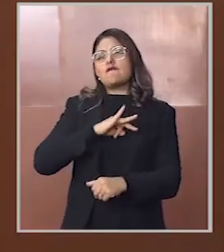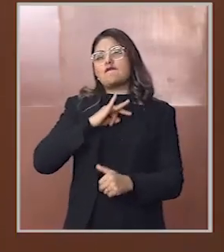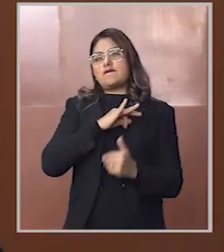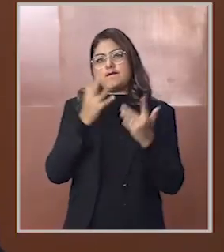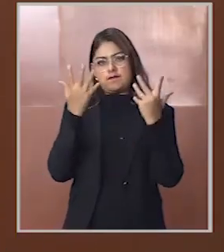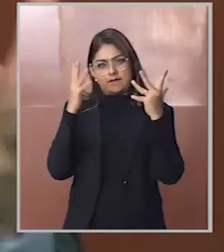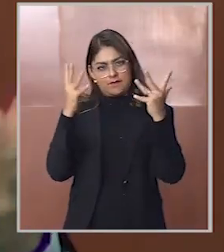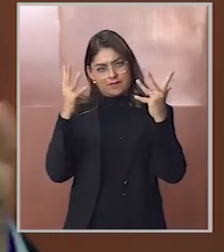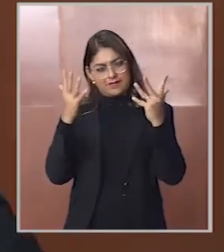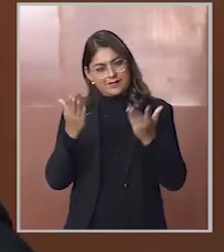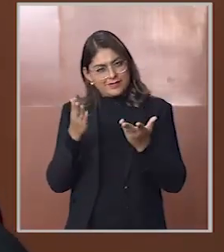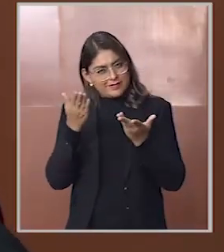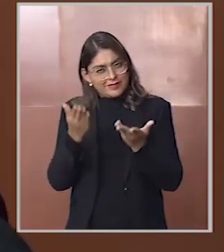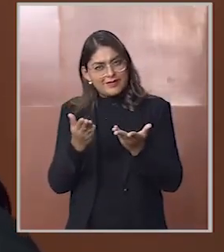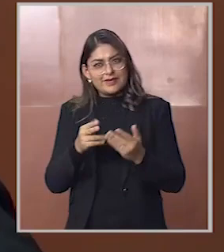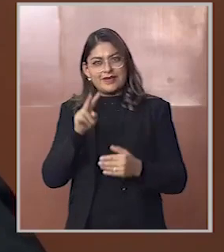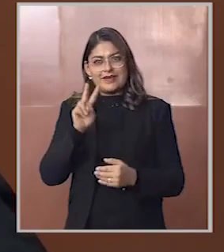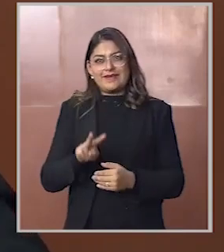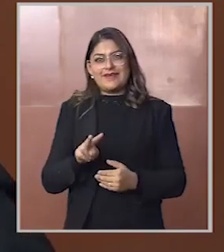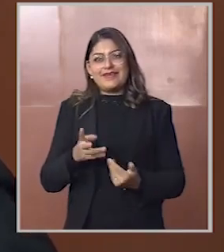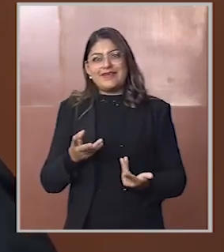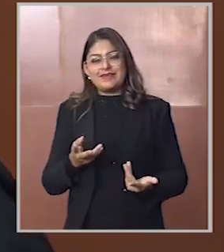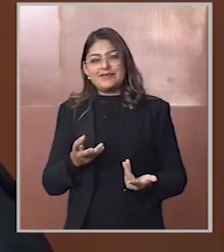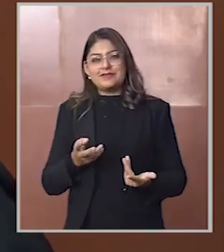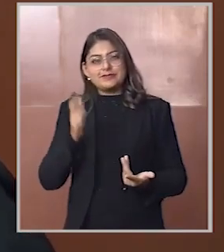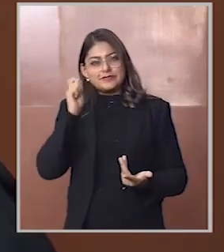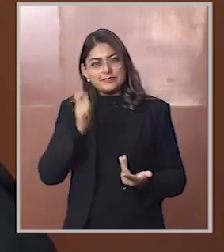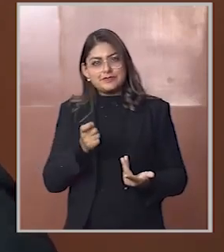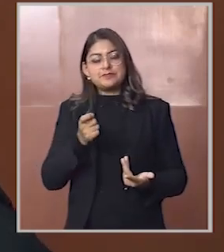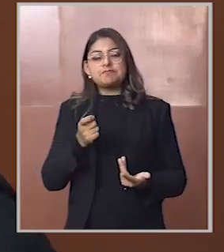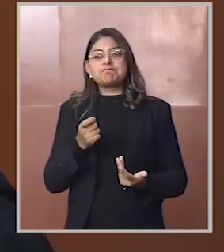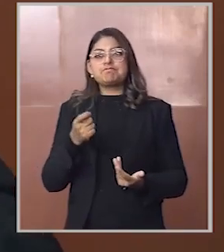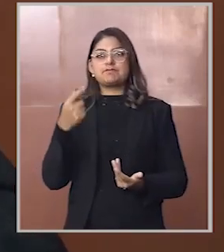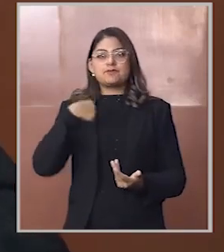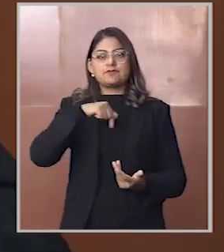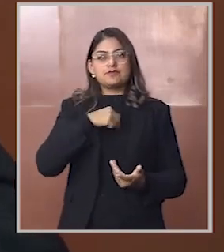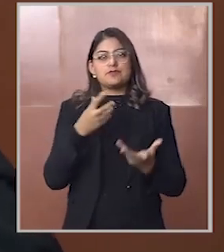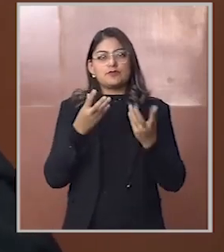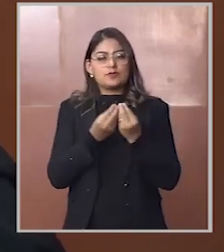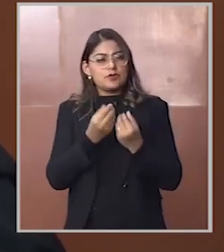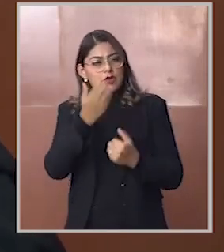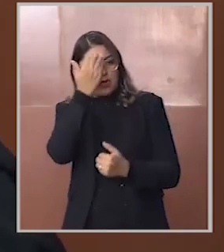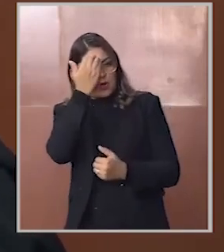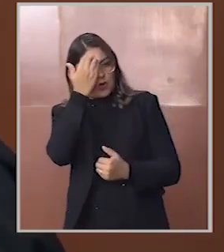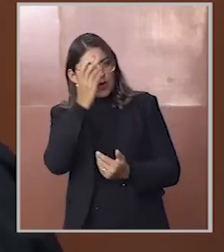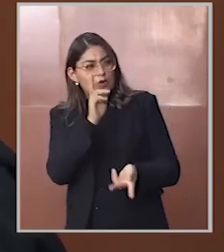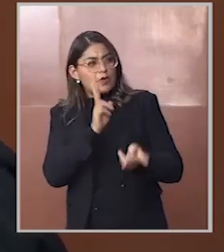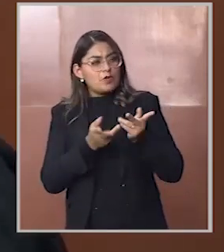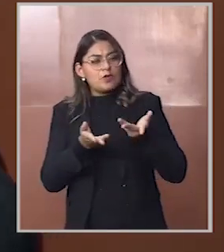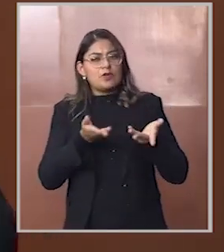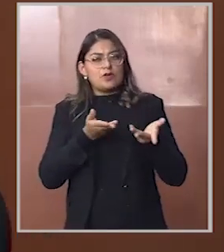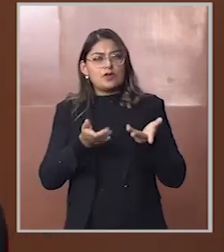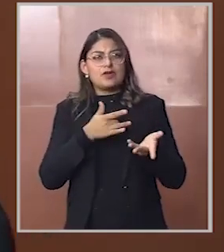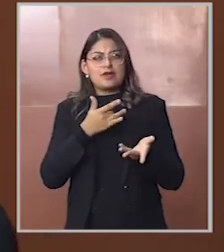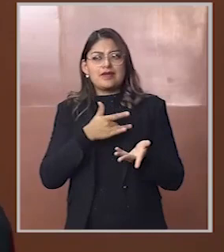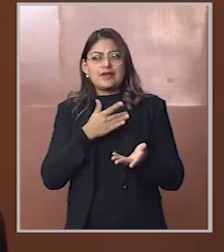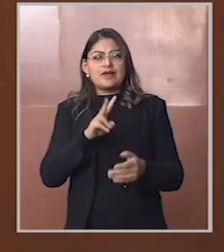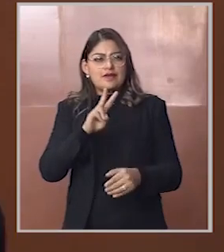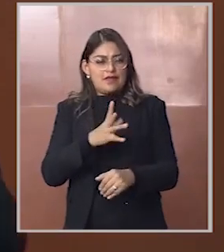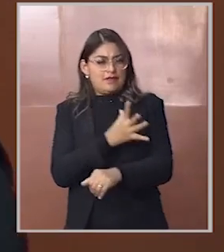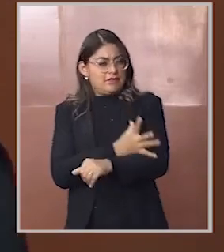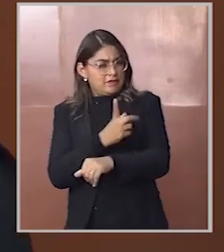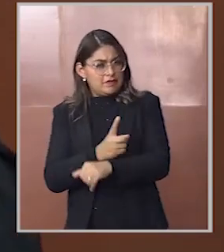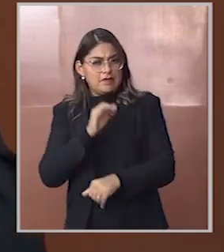felicitaciones digo ahora No vais a explicar pero desde luego a partir de lo que hayamos podido conocer nuestras más